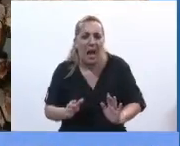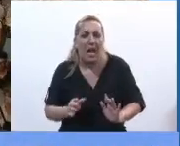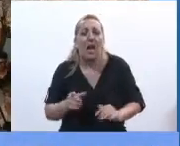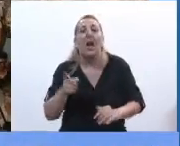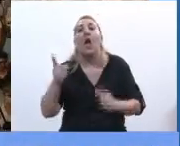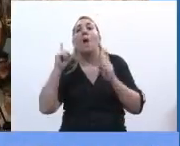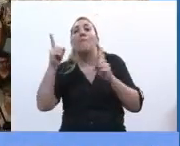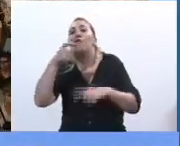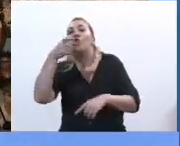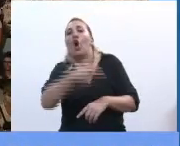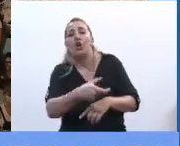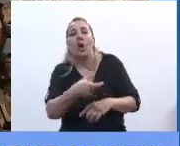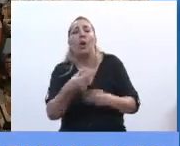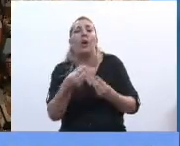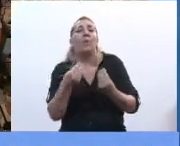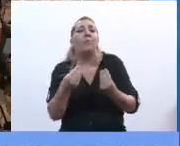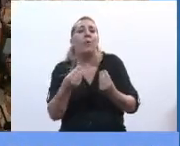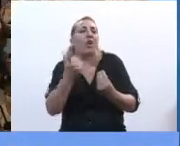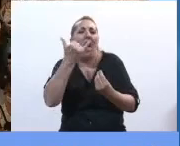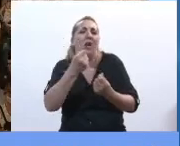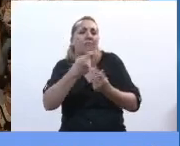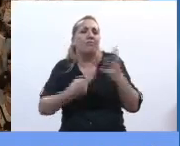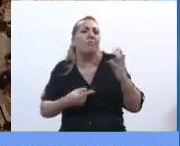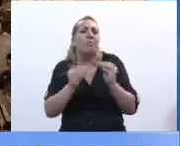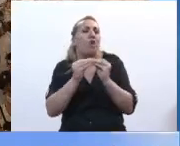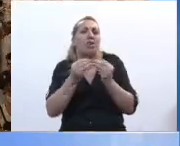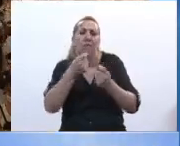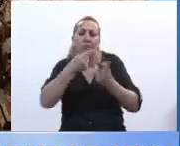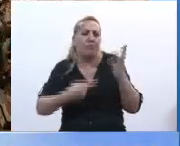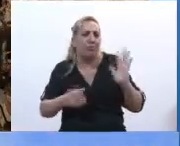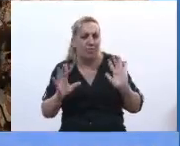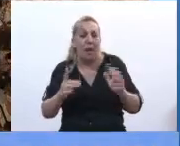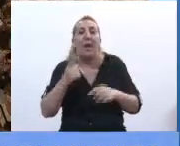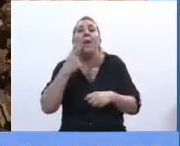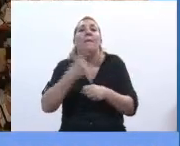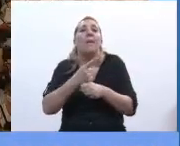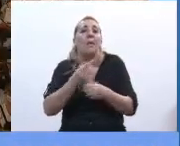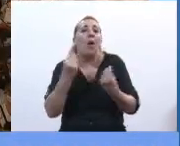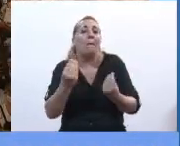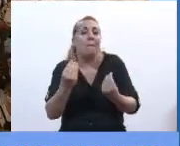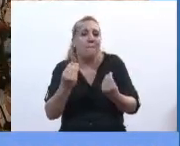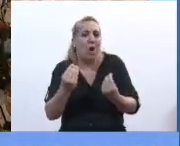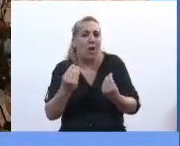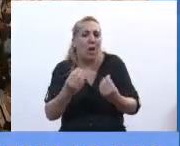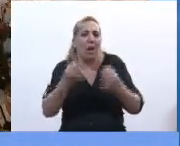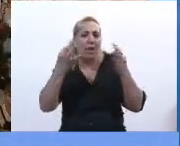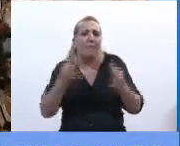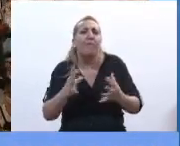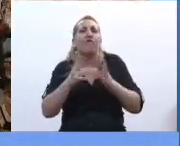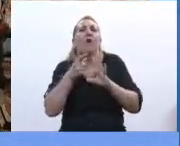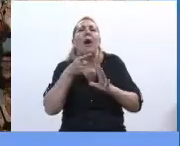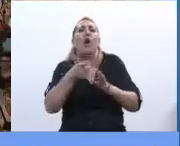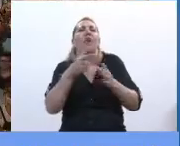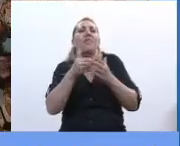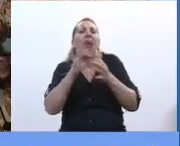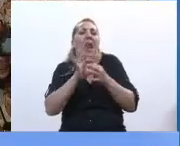y el profesor contesta por muchos y diversos motivos en primer lugar por el carácter radicalmente anti liberal de una